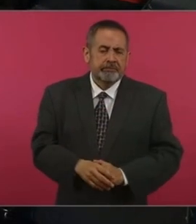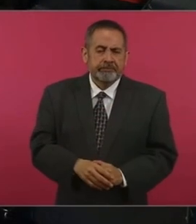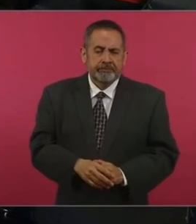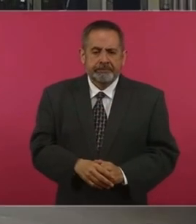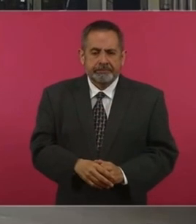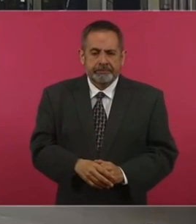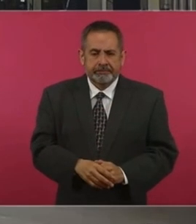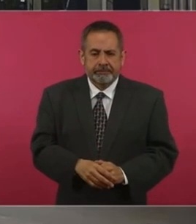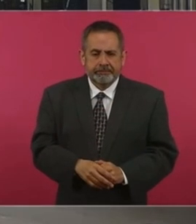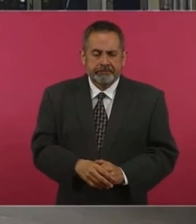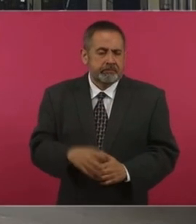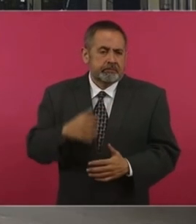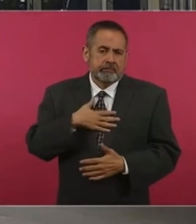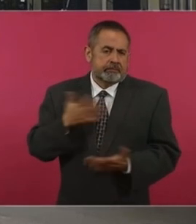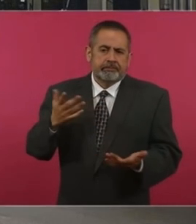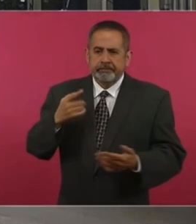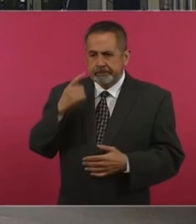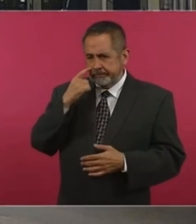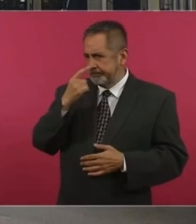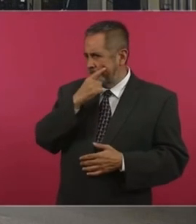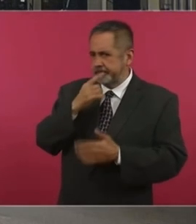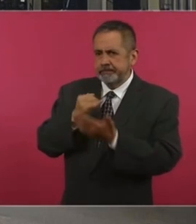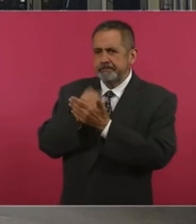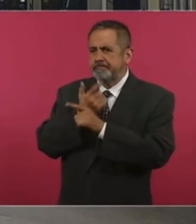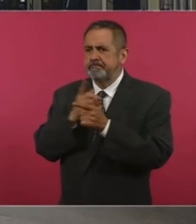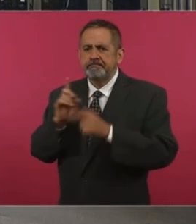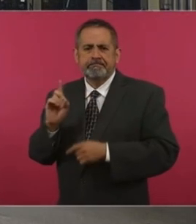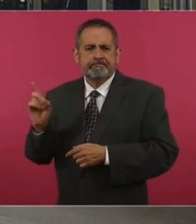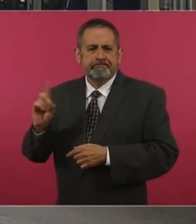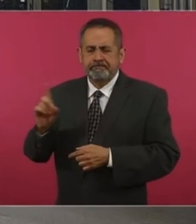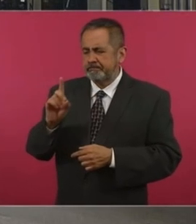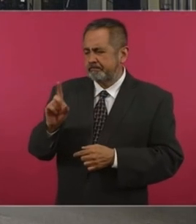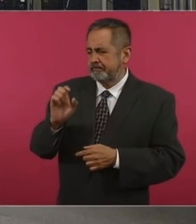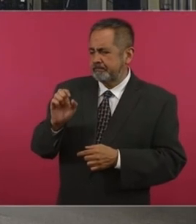Porque pues soy demócrata y ni modo